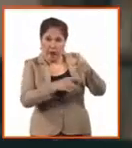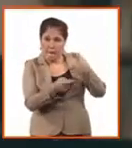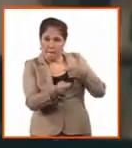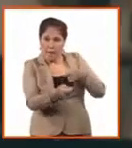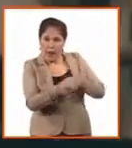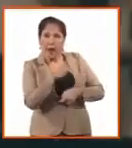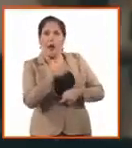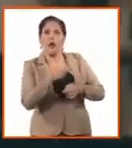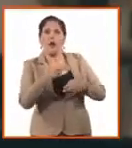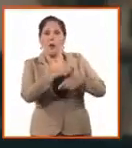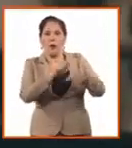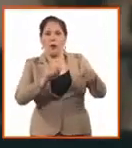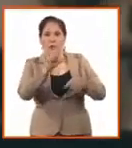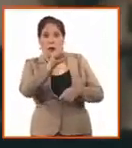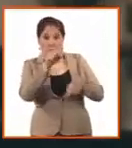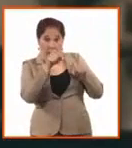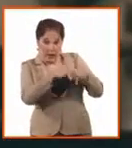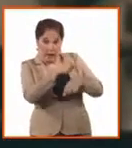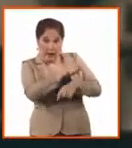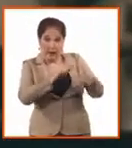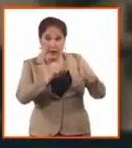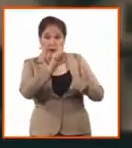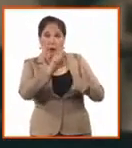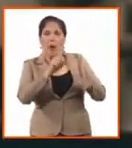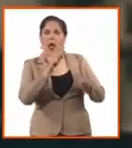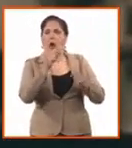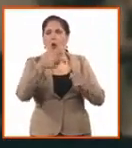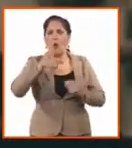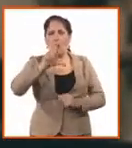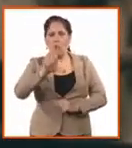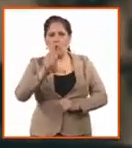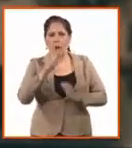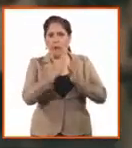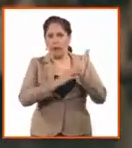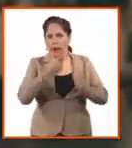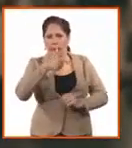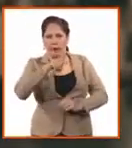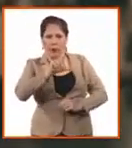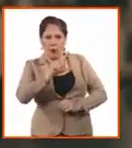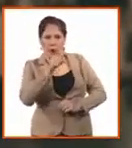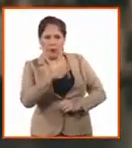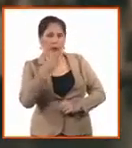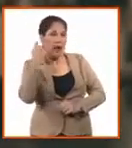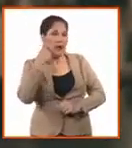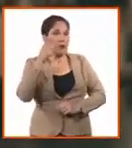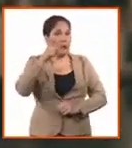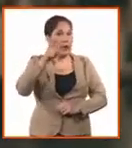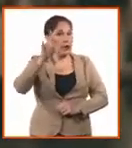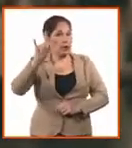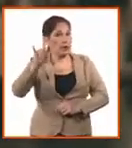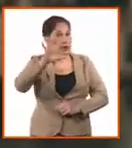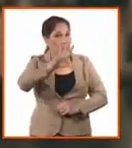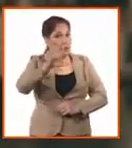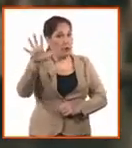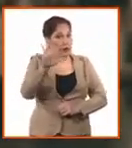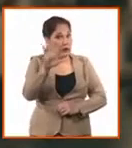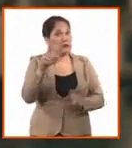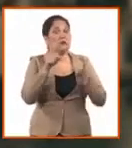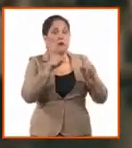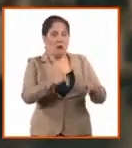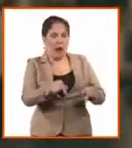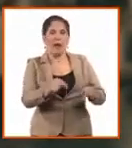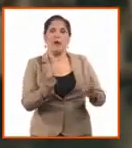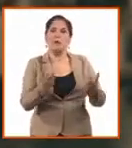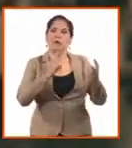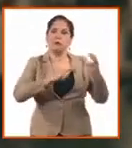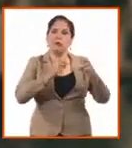hay un restaurante en ese restaurante en el mes de julio del año 55 donde se eso tiene esa